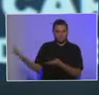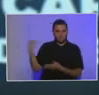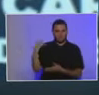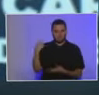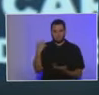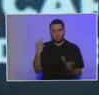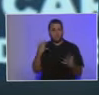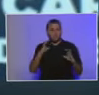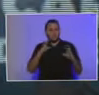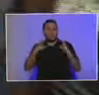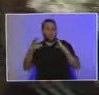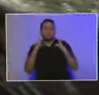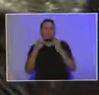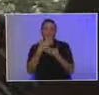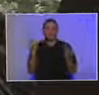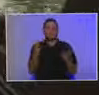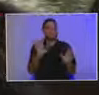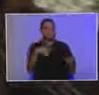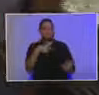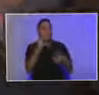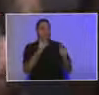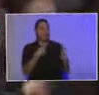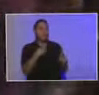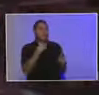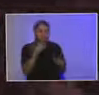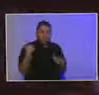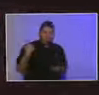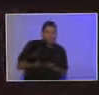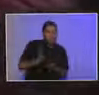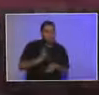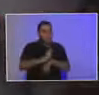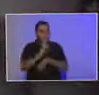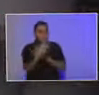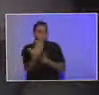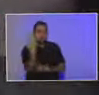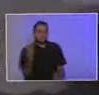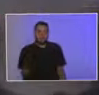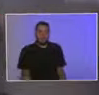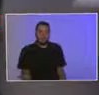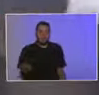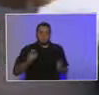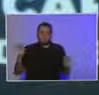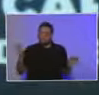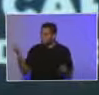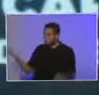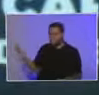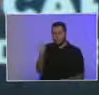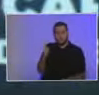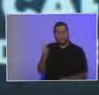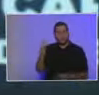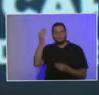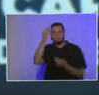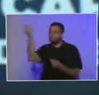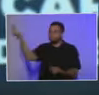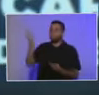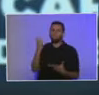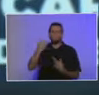la gente, mira, yo estoy aquí desde las 3 de la mañana. Exacto, lo comentábamos. 4 de la mañana, adelante. Y no ha salido nadie a decirnos ni una sola, a darnos una sola